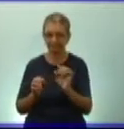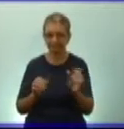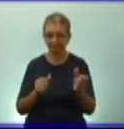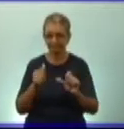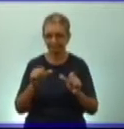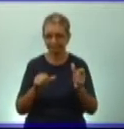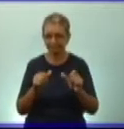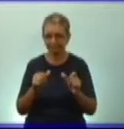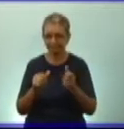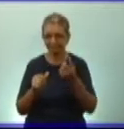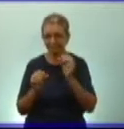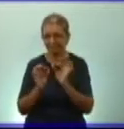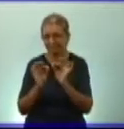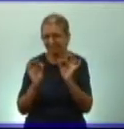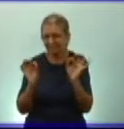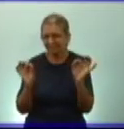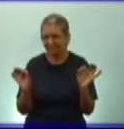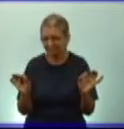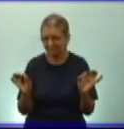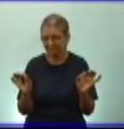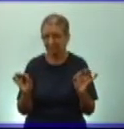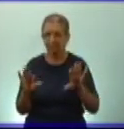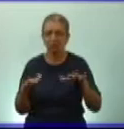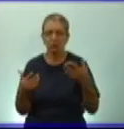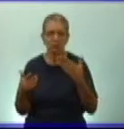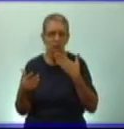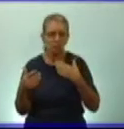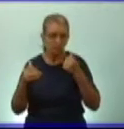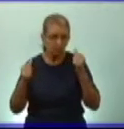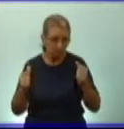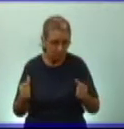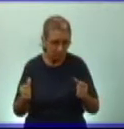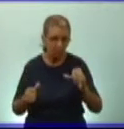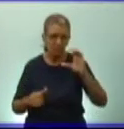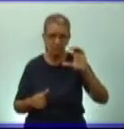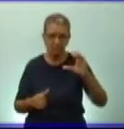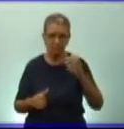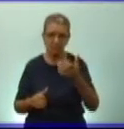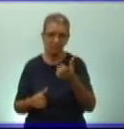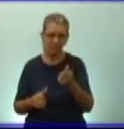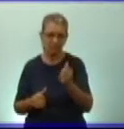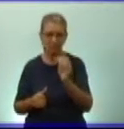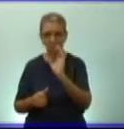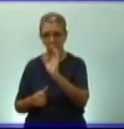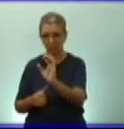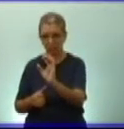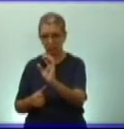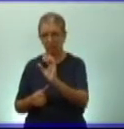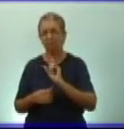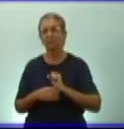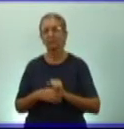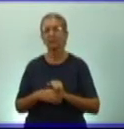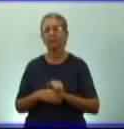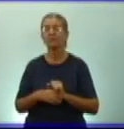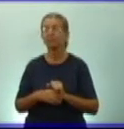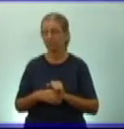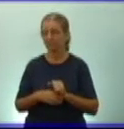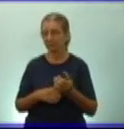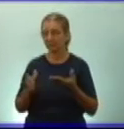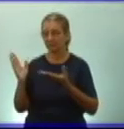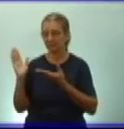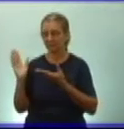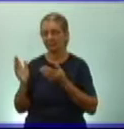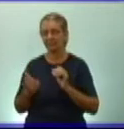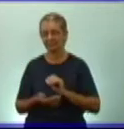relación más sencilla que existe entre las partículas que los forman. Por tanto, ¿cómo nos queda la fórmula química del óxido de calcio?